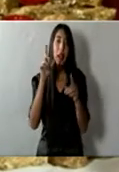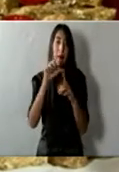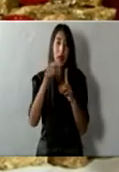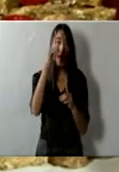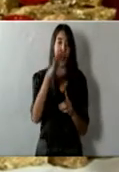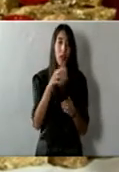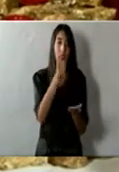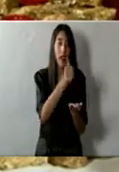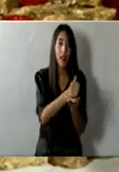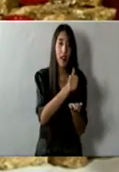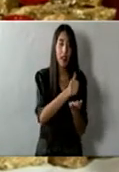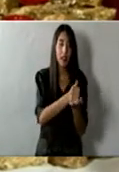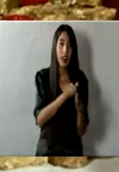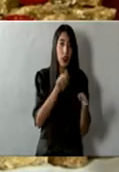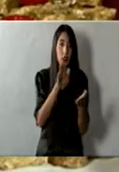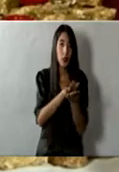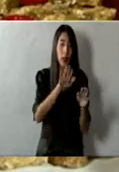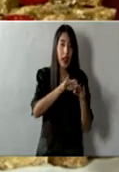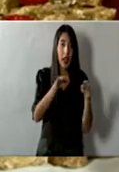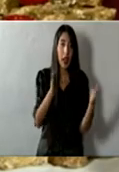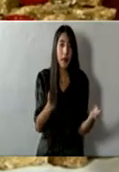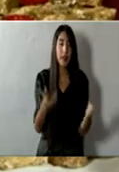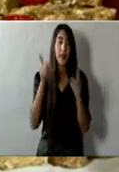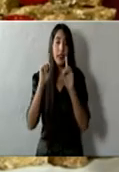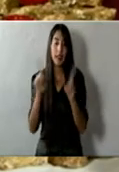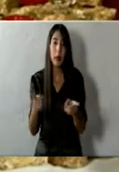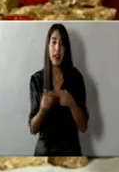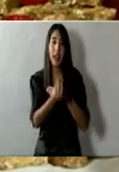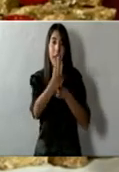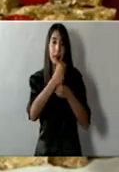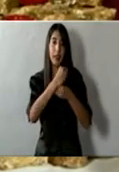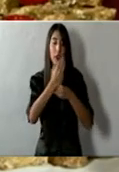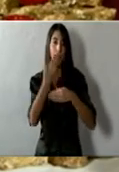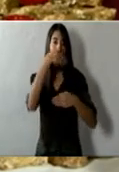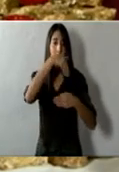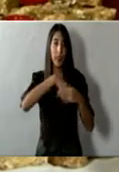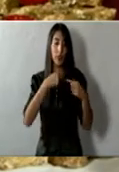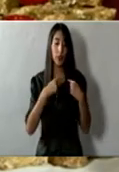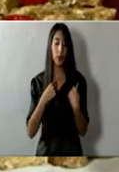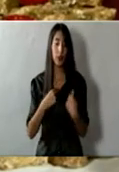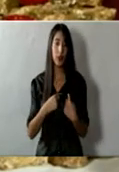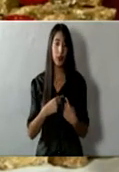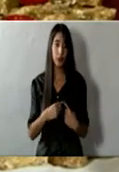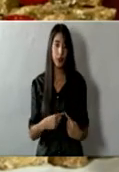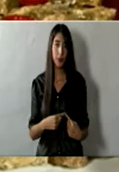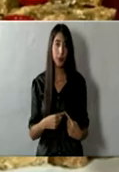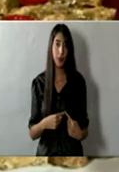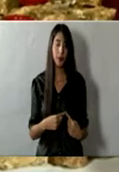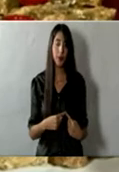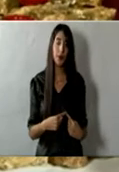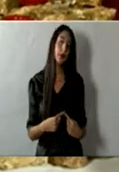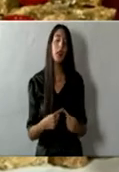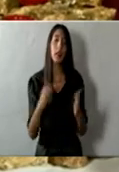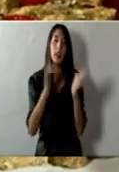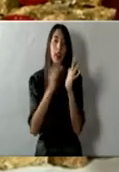lugar, y ese lugar especial es nuestro corazón. En nuestro corazón tiene que abundar el pan. Jesús